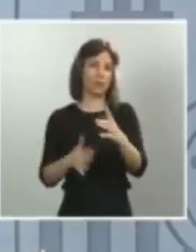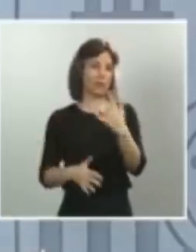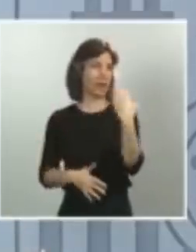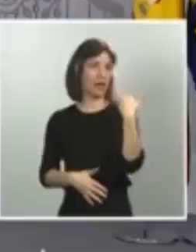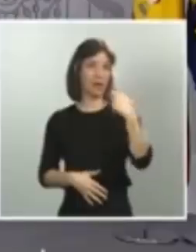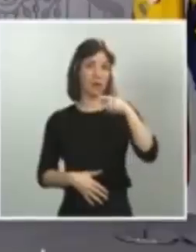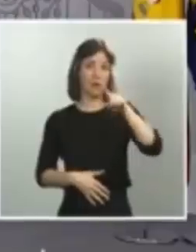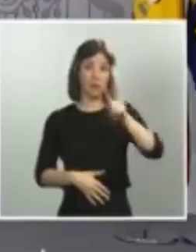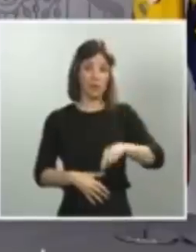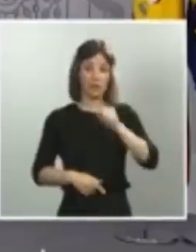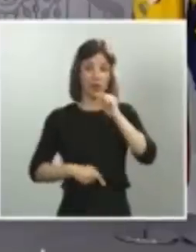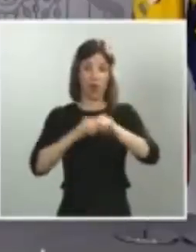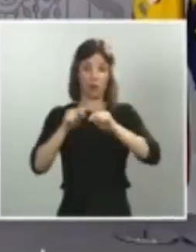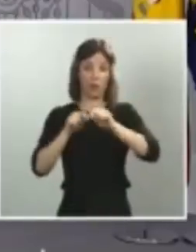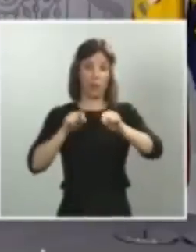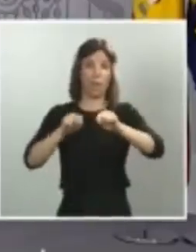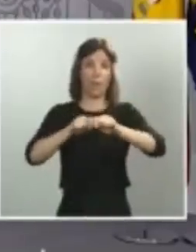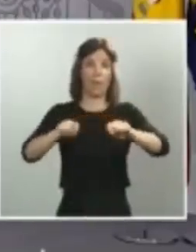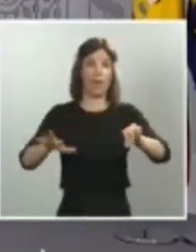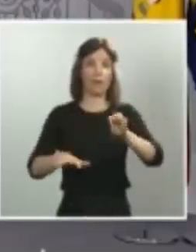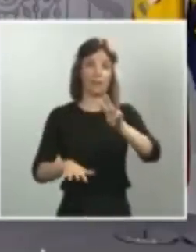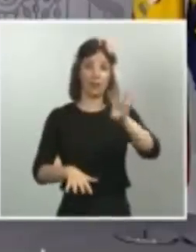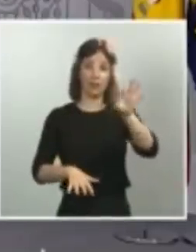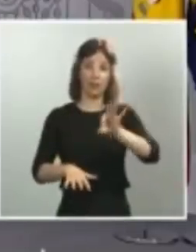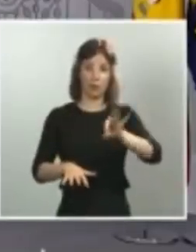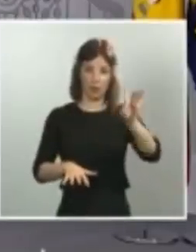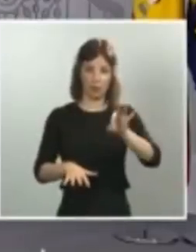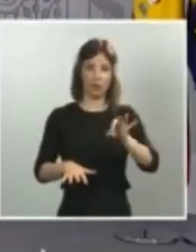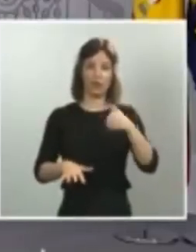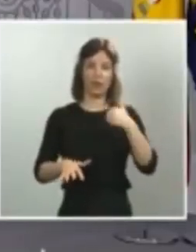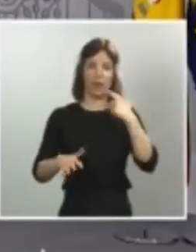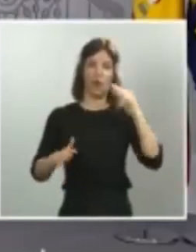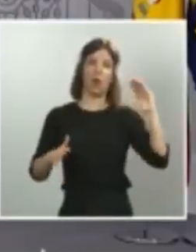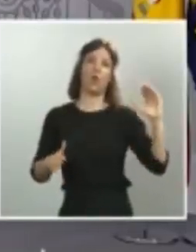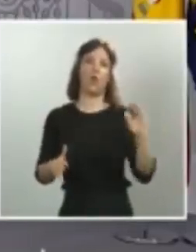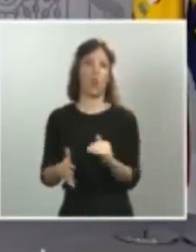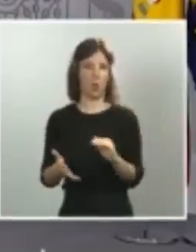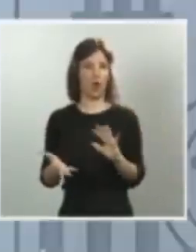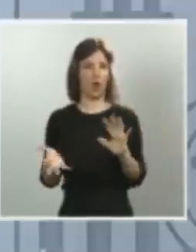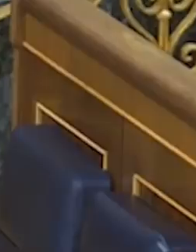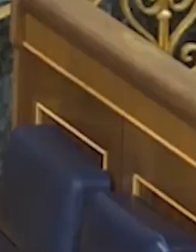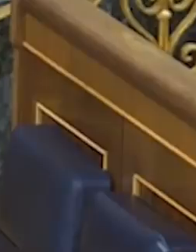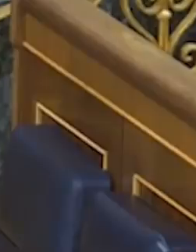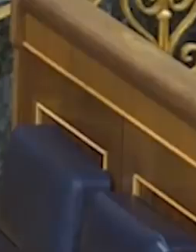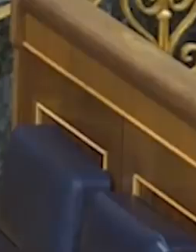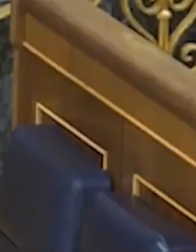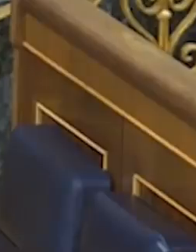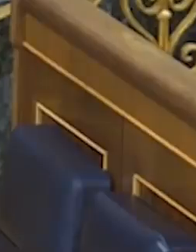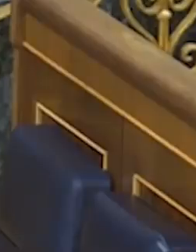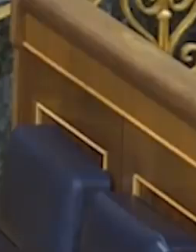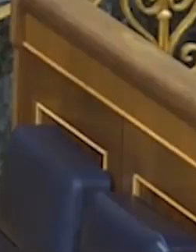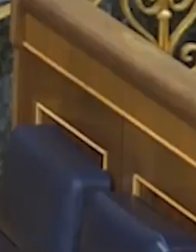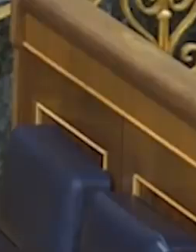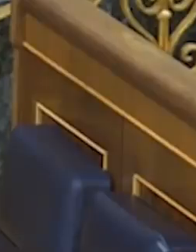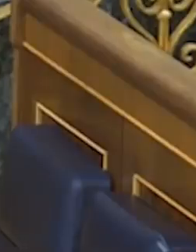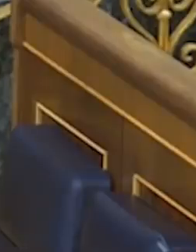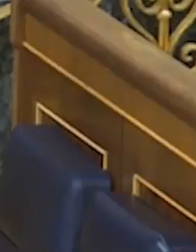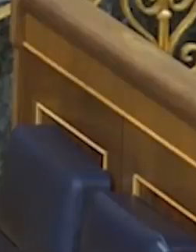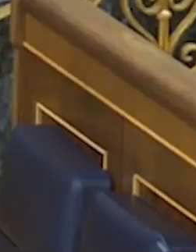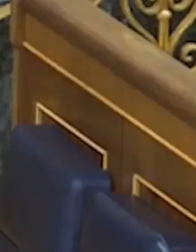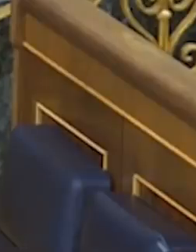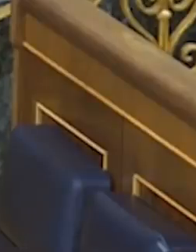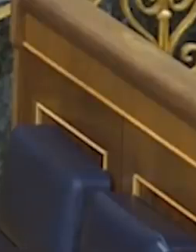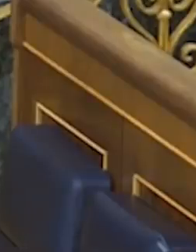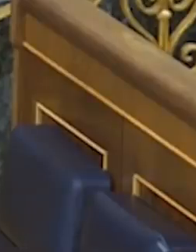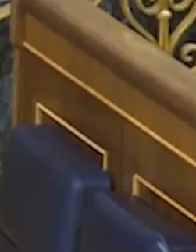se dediquen. Por ejemplo, me pregunta usted el ministro del Interior. El ministro